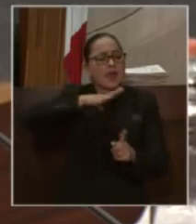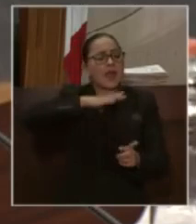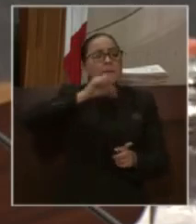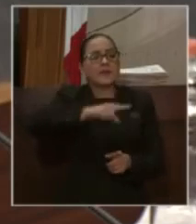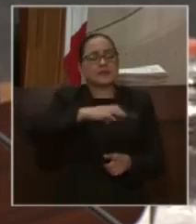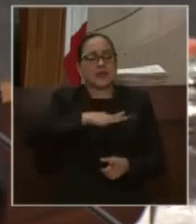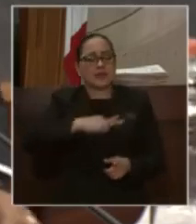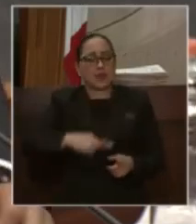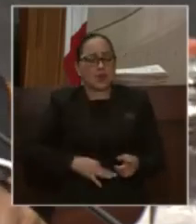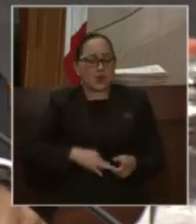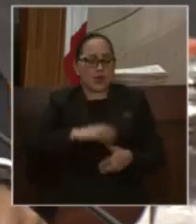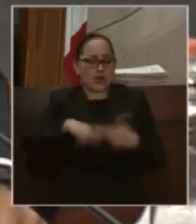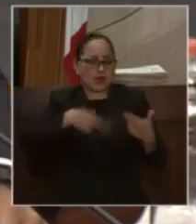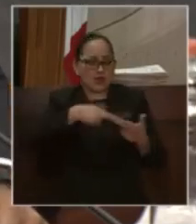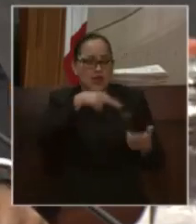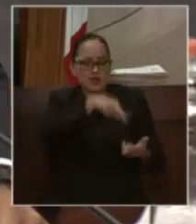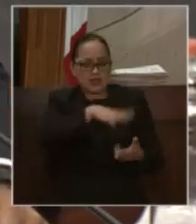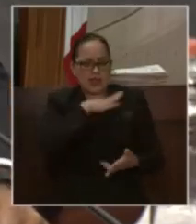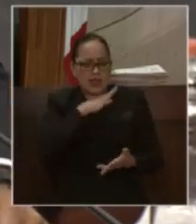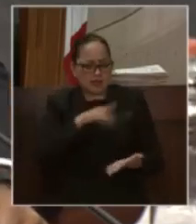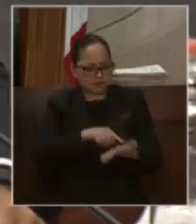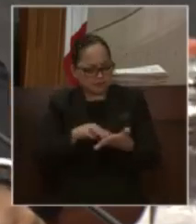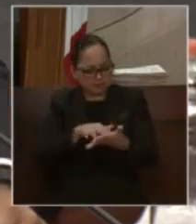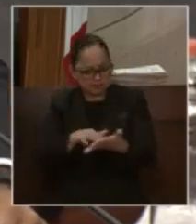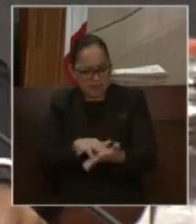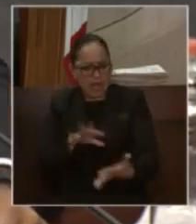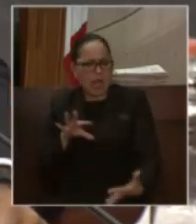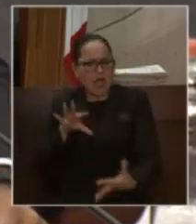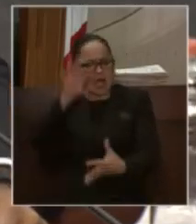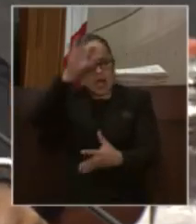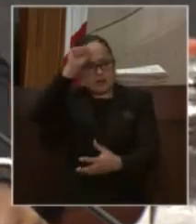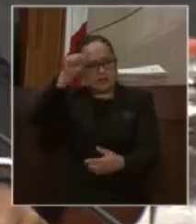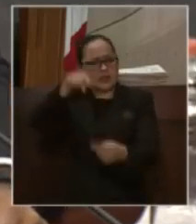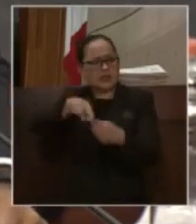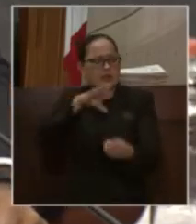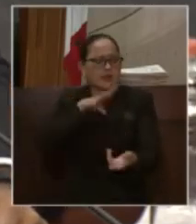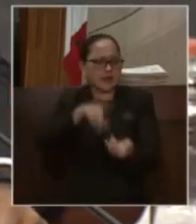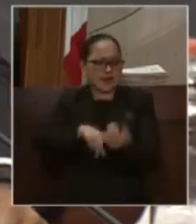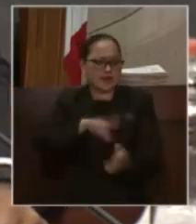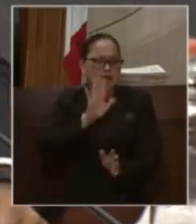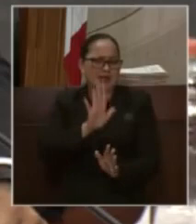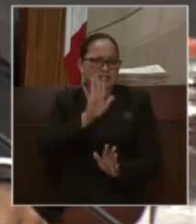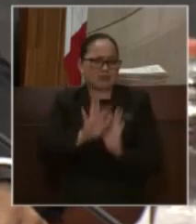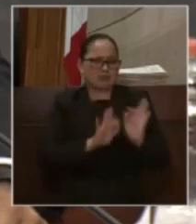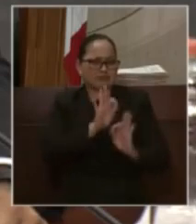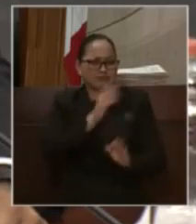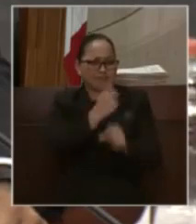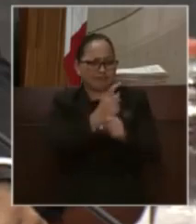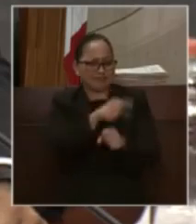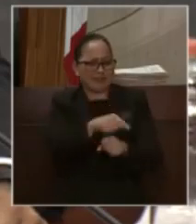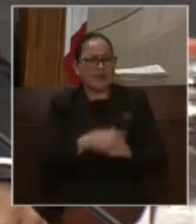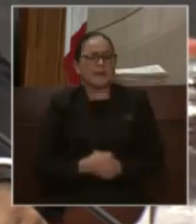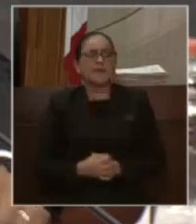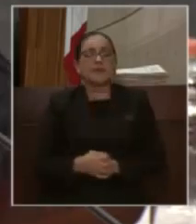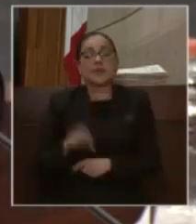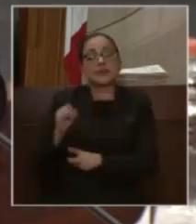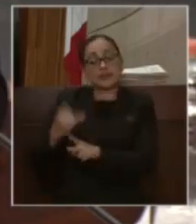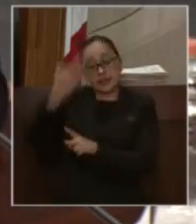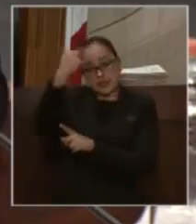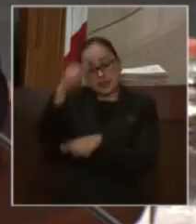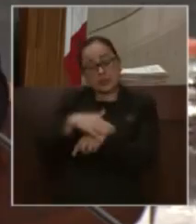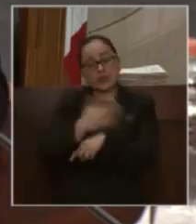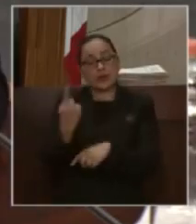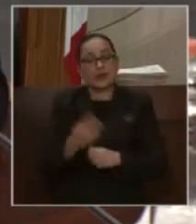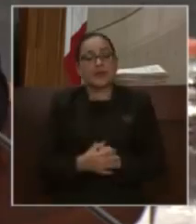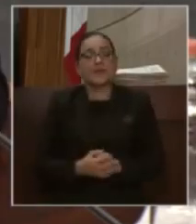interpretación que la responsable realizó del referido convenio de coalición. De igual forma, se considera que asiste razón a los recurrentes cuando aducen